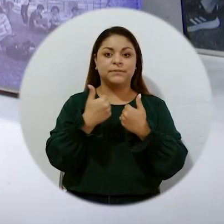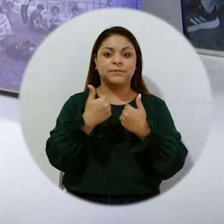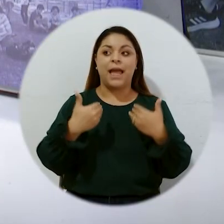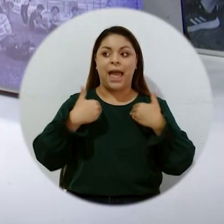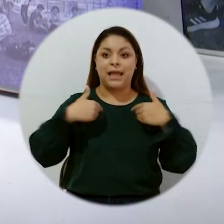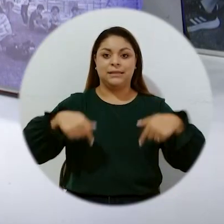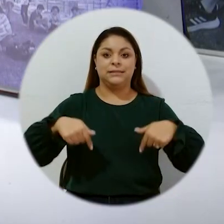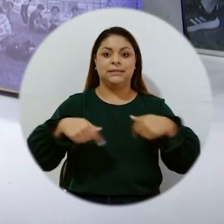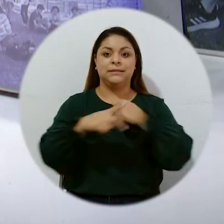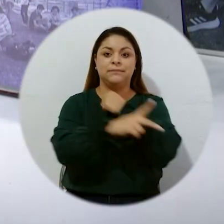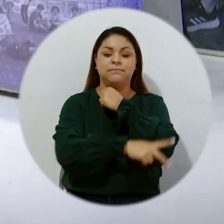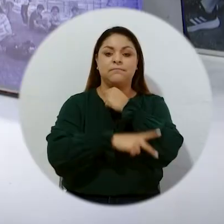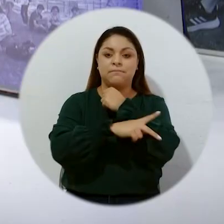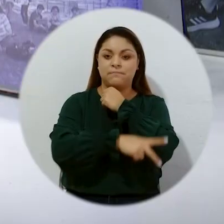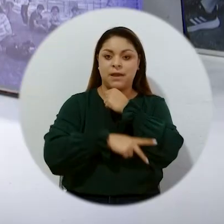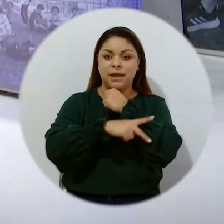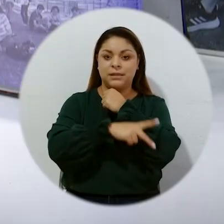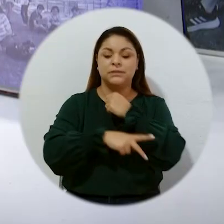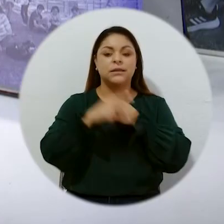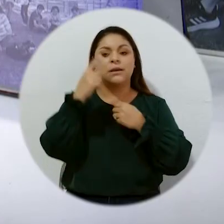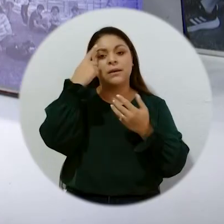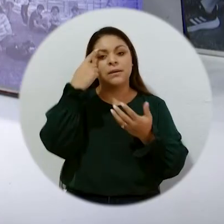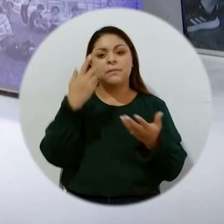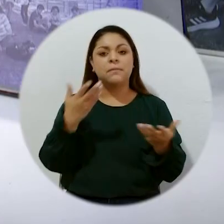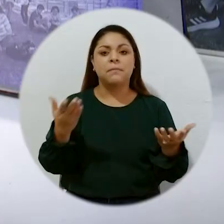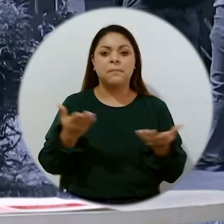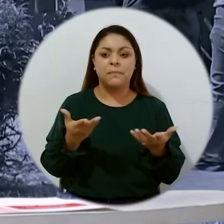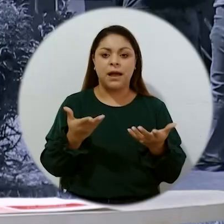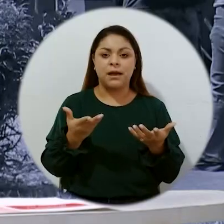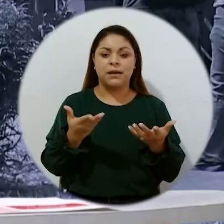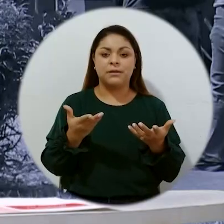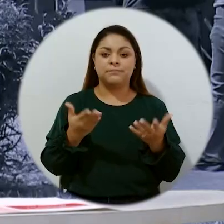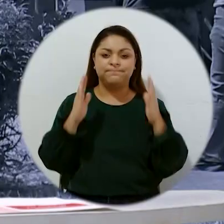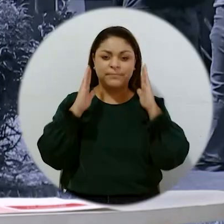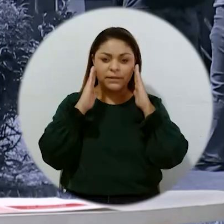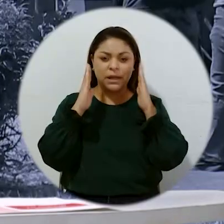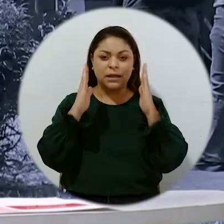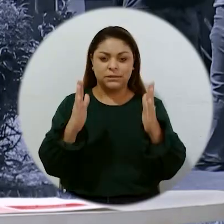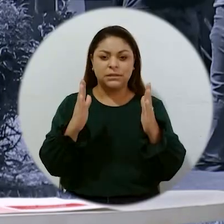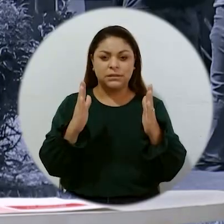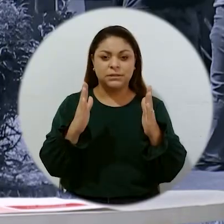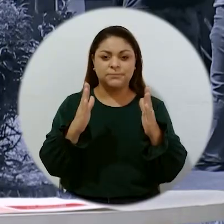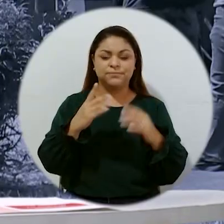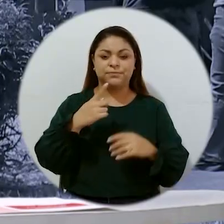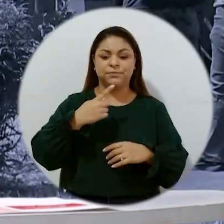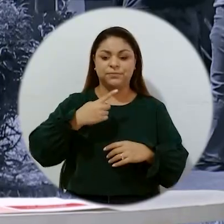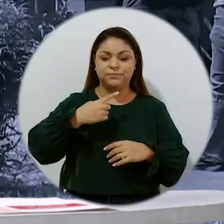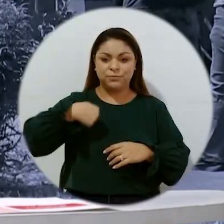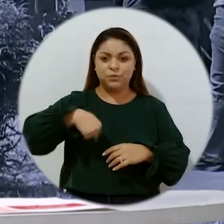tenemos como país para atender